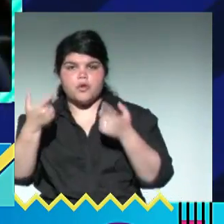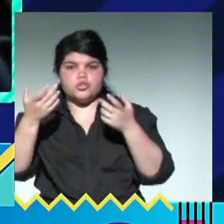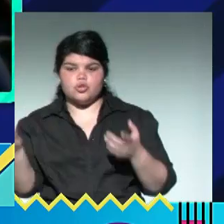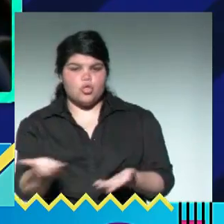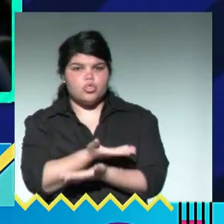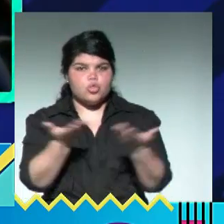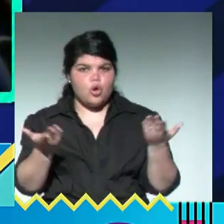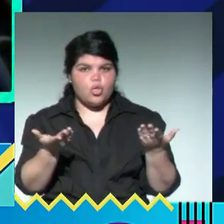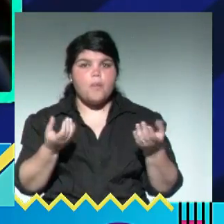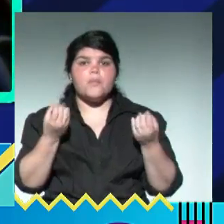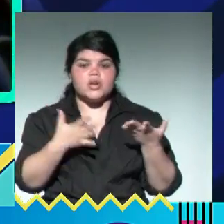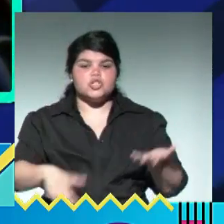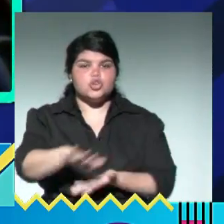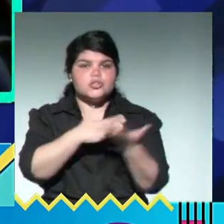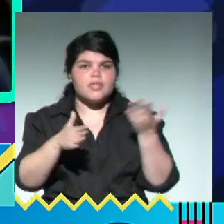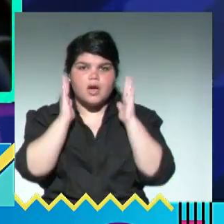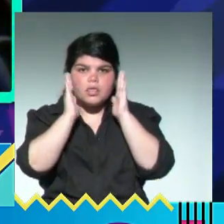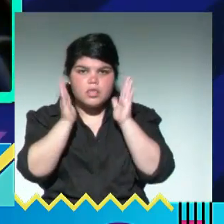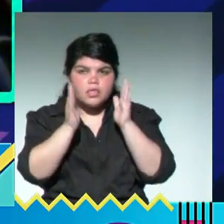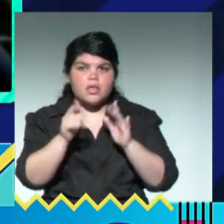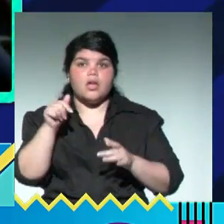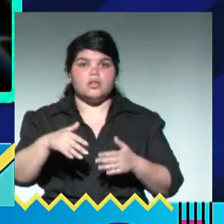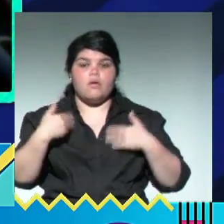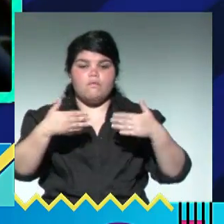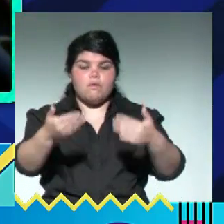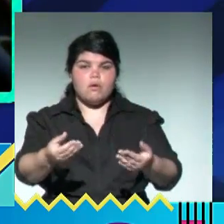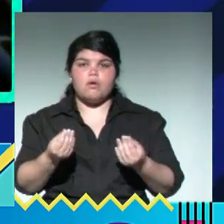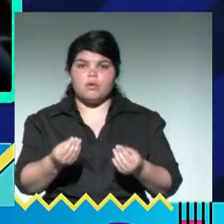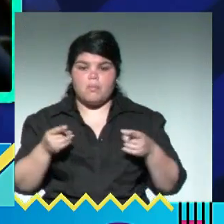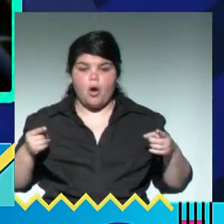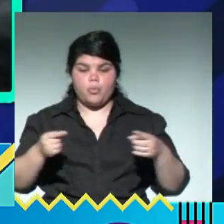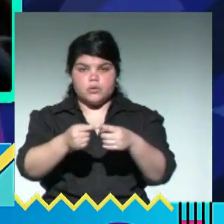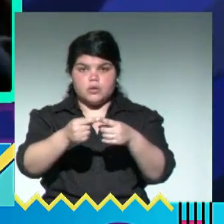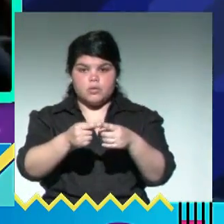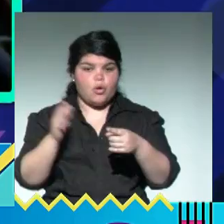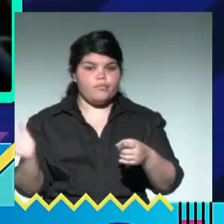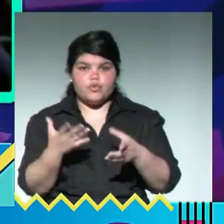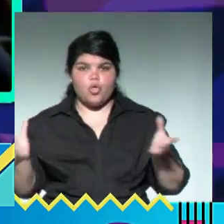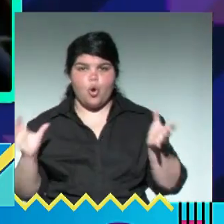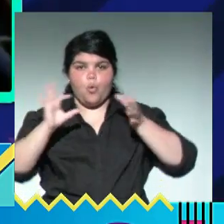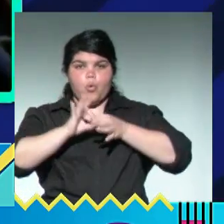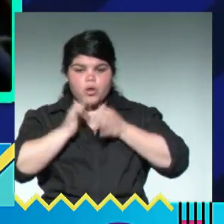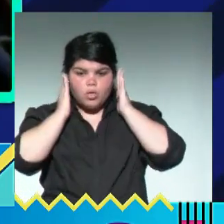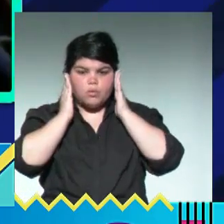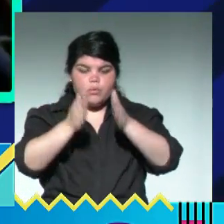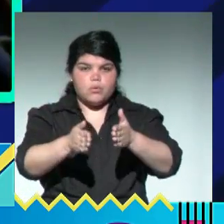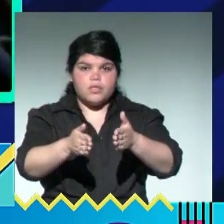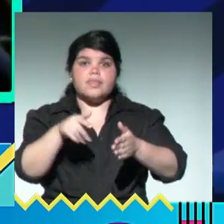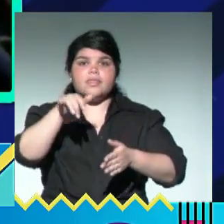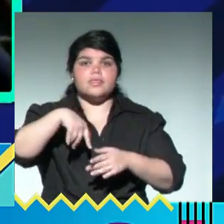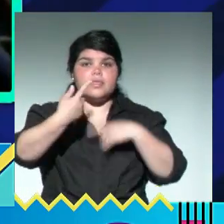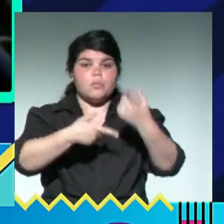estamos de acuerdo en que este va a ser el funcionamiento, esas son las líneas de acción y hacia allí vamos a ir todos juntos. Luego que se cumpla o